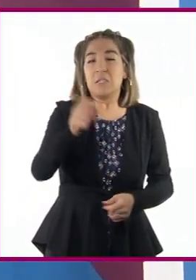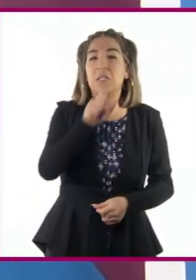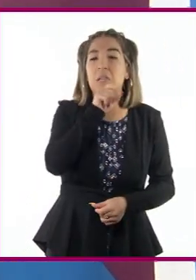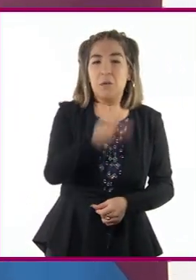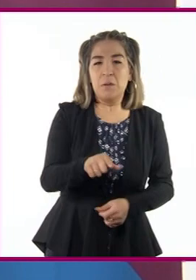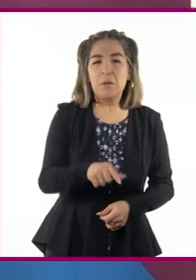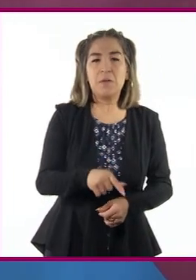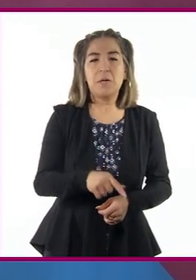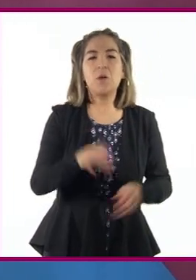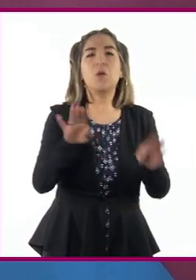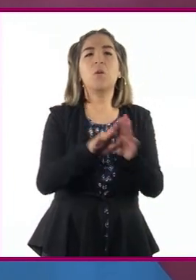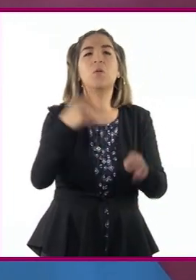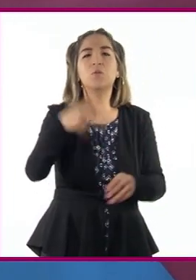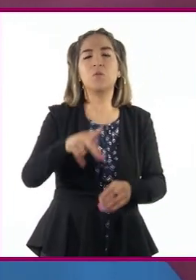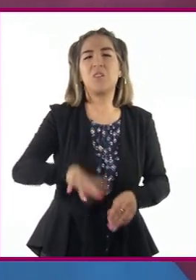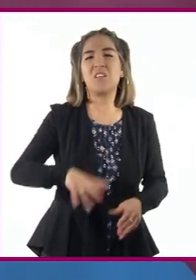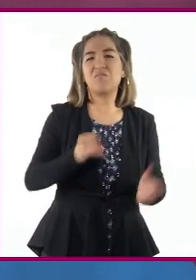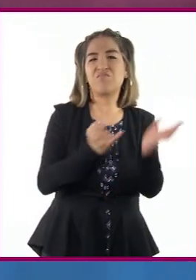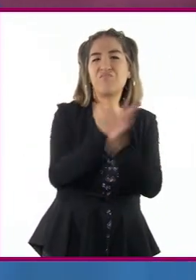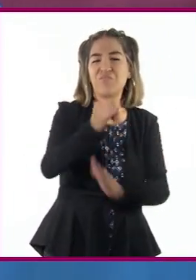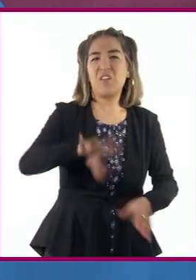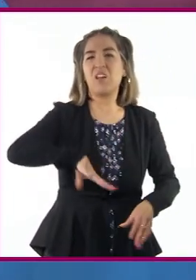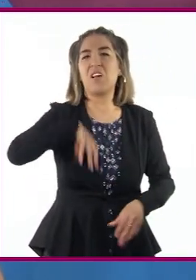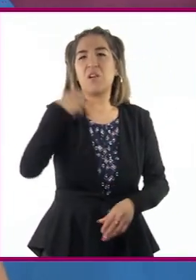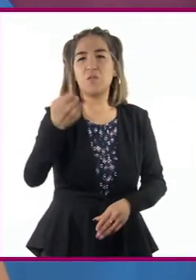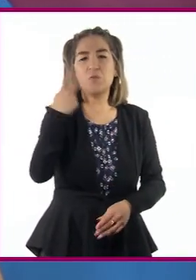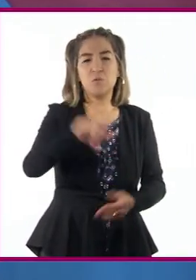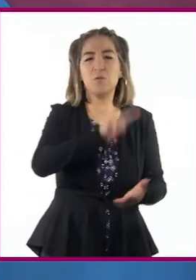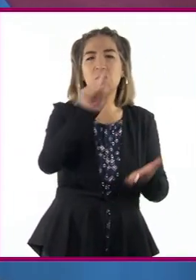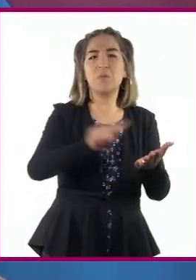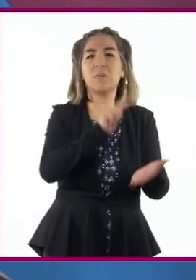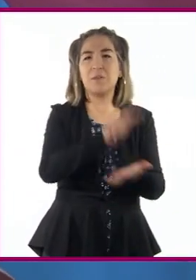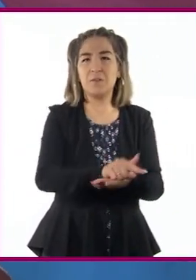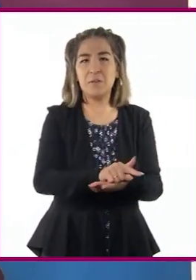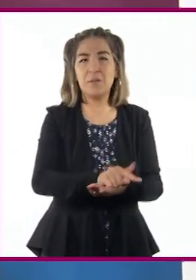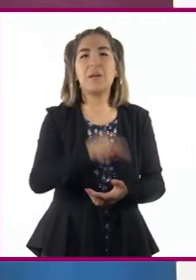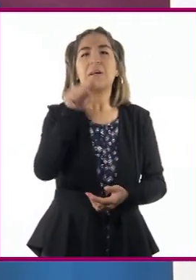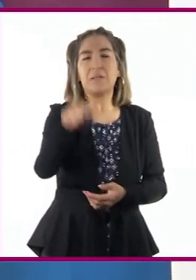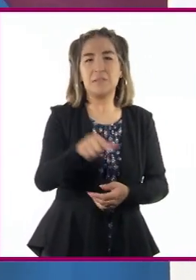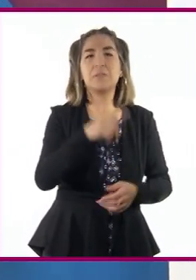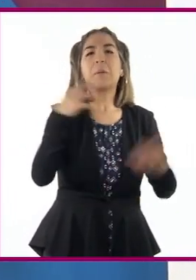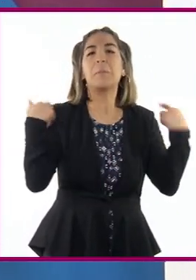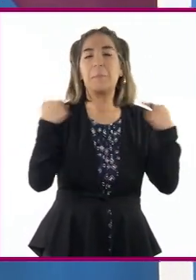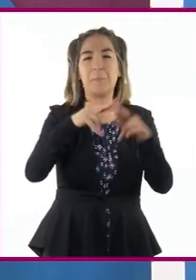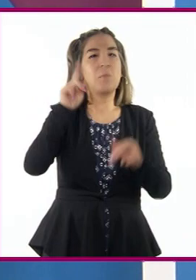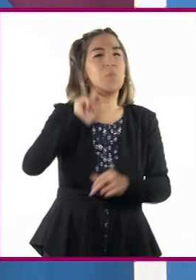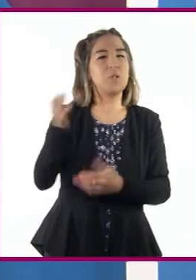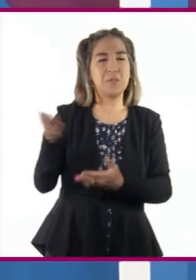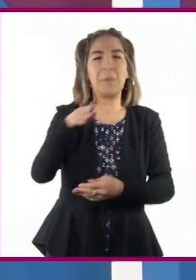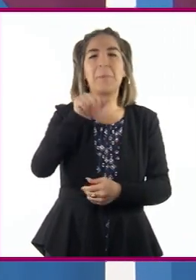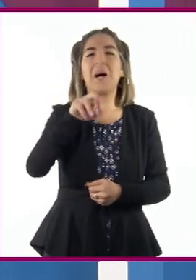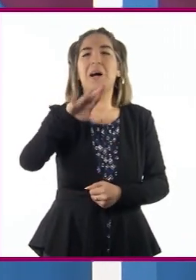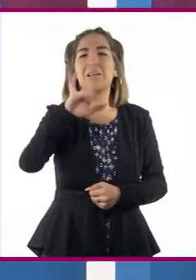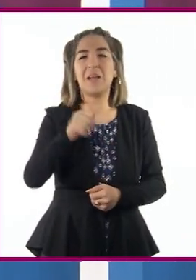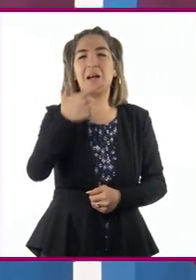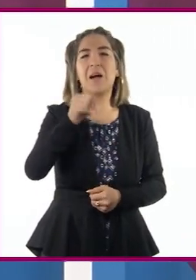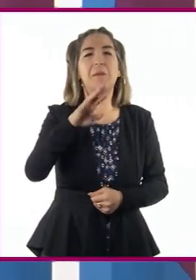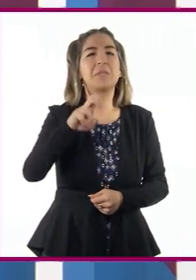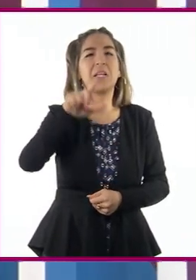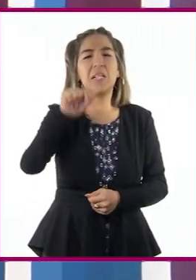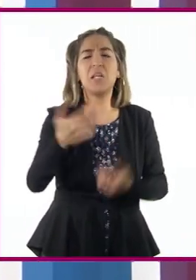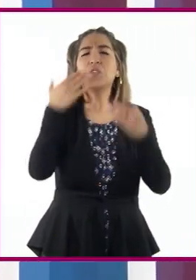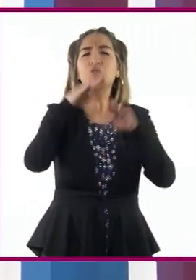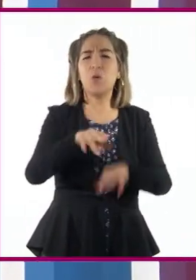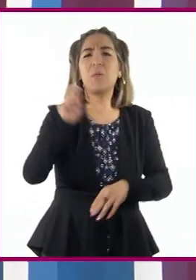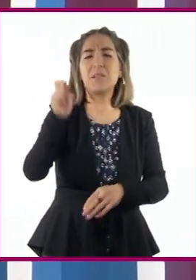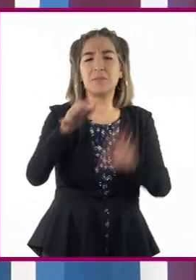se estaría violando la ley. Les invito a escuchar la opinión de la maestra María Gabriela Sotelo Ortiz sobre